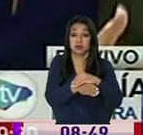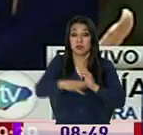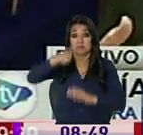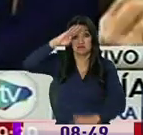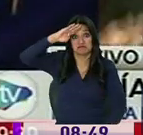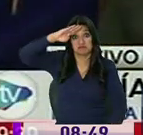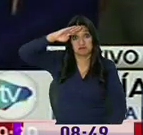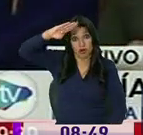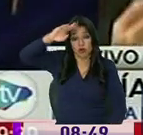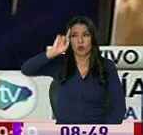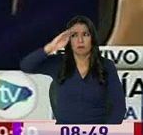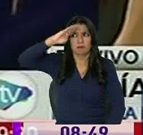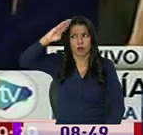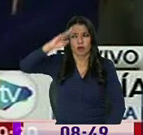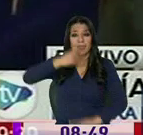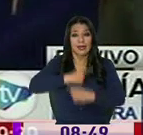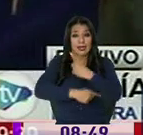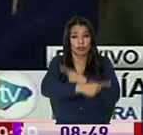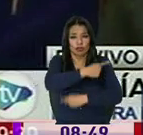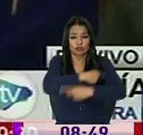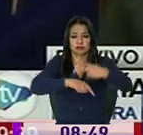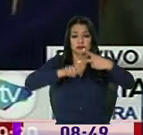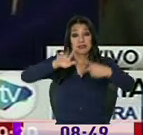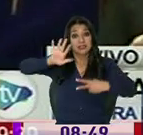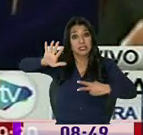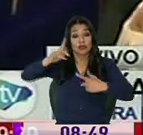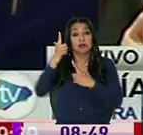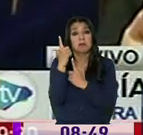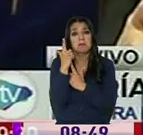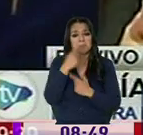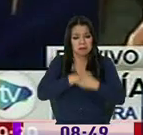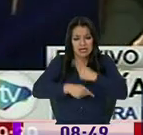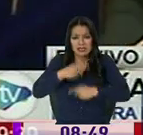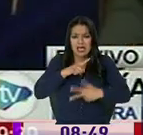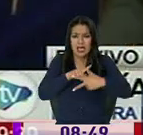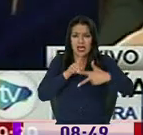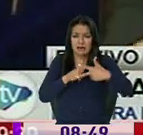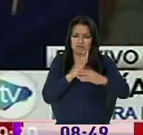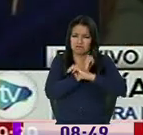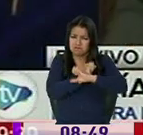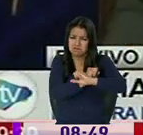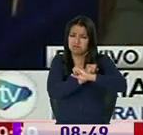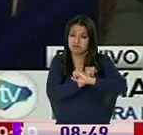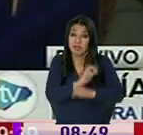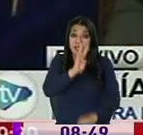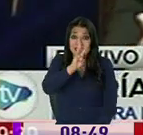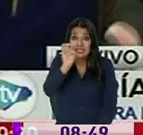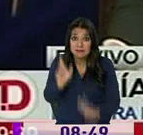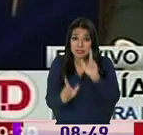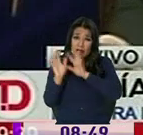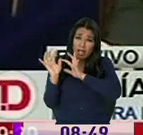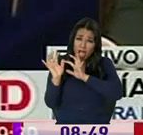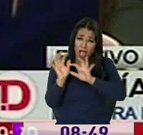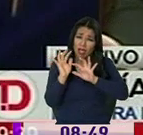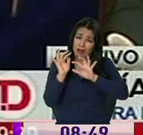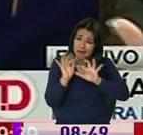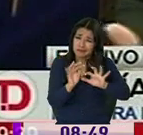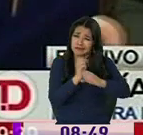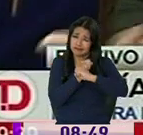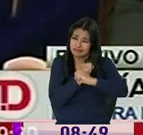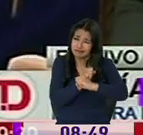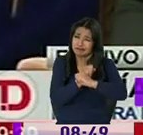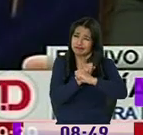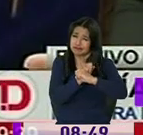Hay un policía herido y 5 militares heridos tratando de evitar que 600 personas ingresen a un cuartel militar, a un